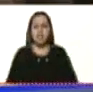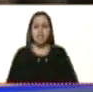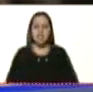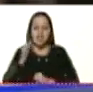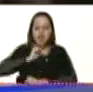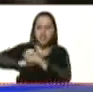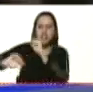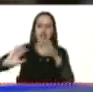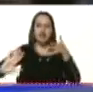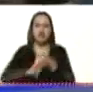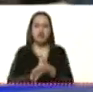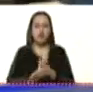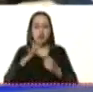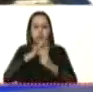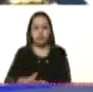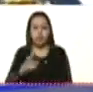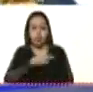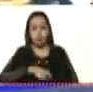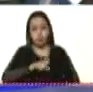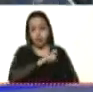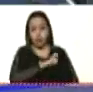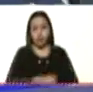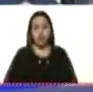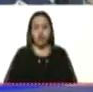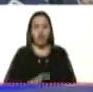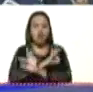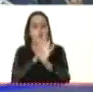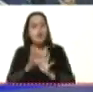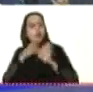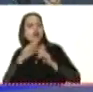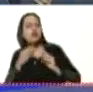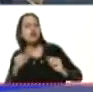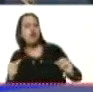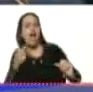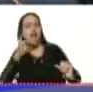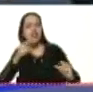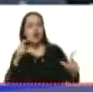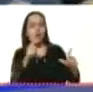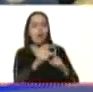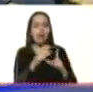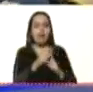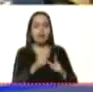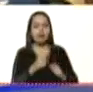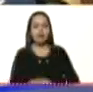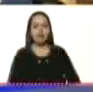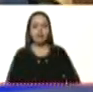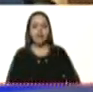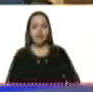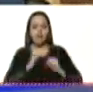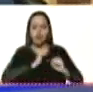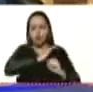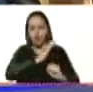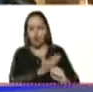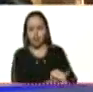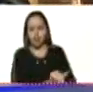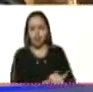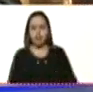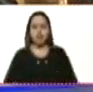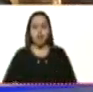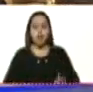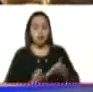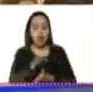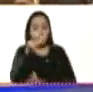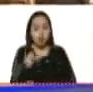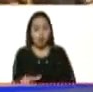mayor sutileza insultó a los miembros del cabildo y a los abogados mantuanos, dejando en el aire frases como